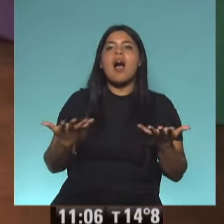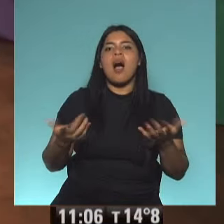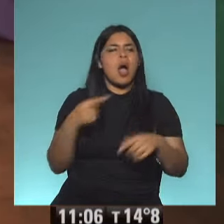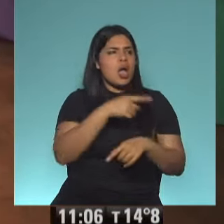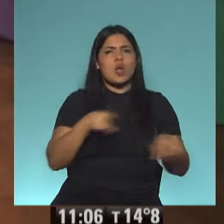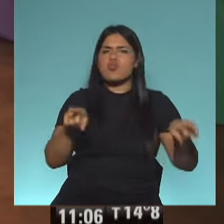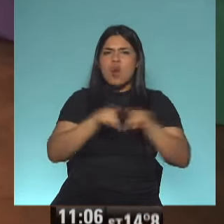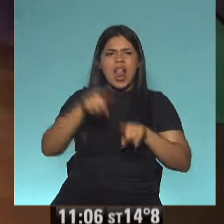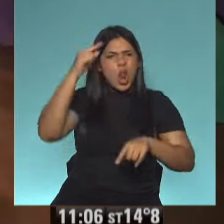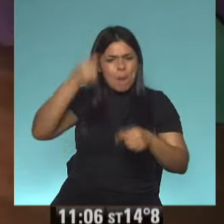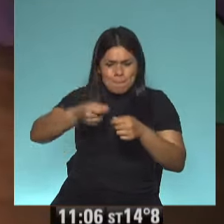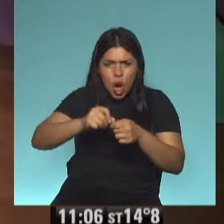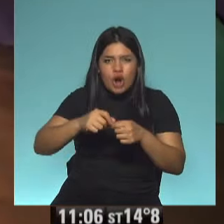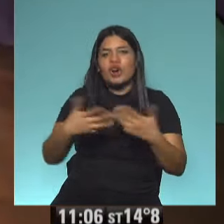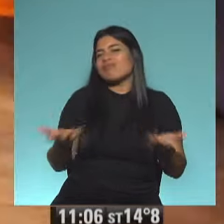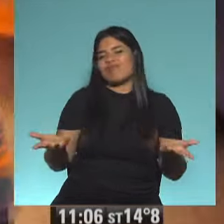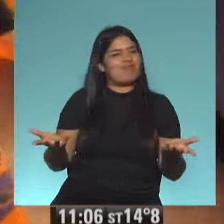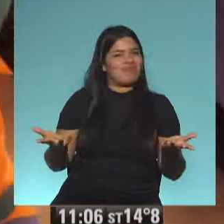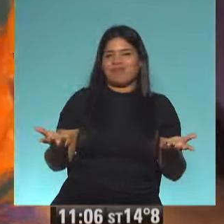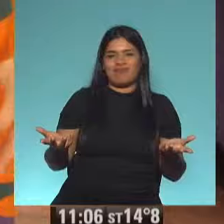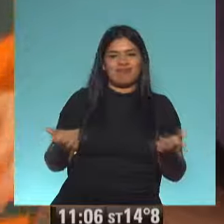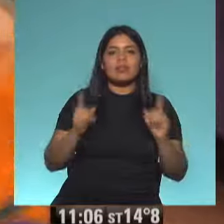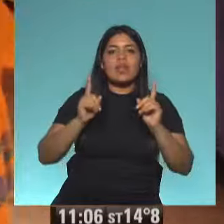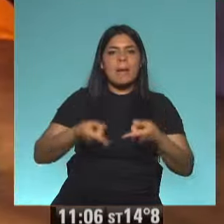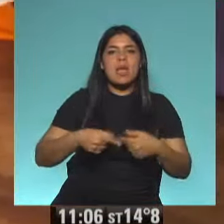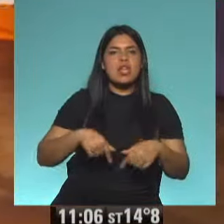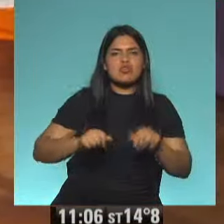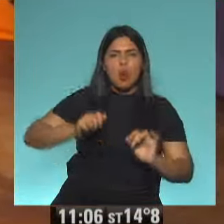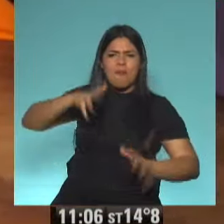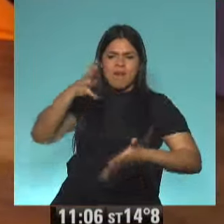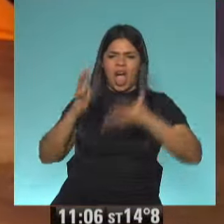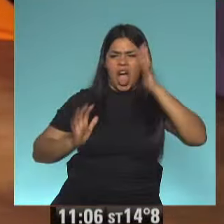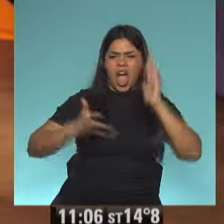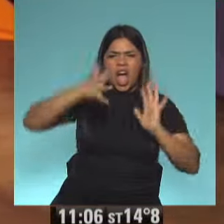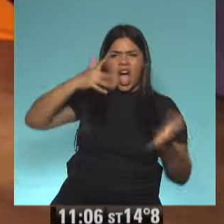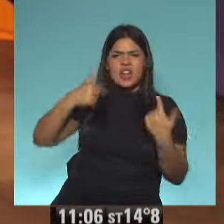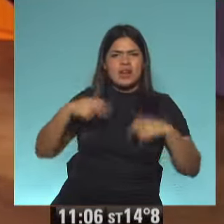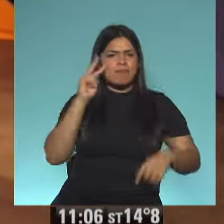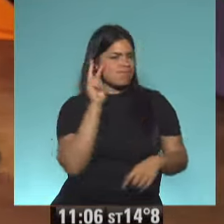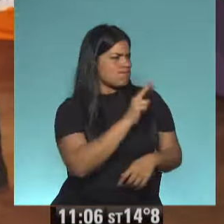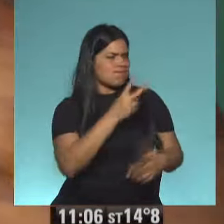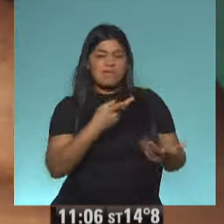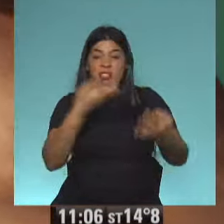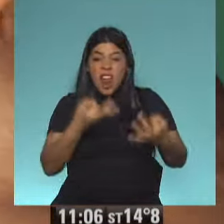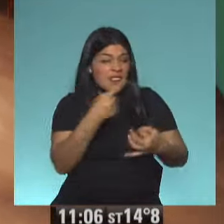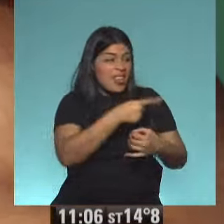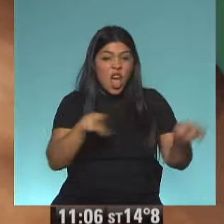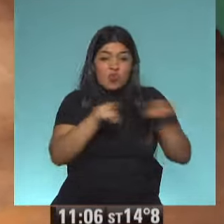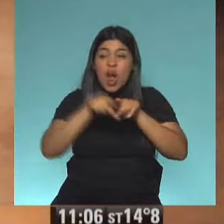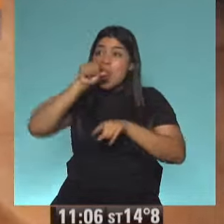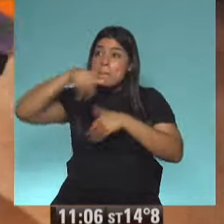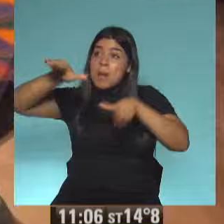si mueve los hombros para carnaval, no chaja tampoco. Si mueve los pies para carnaval, es